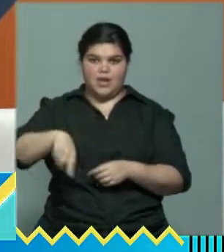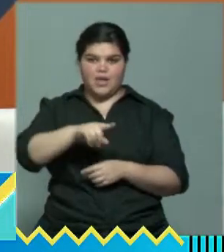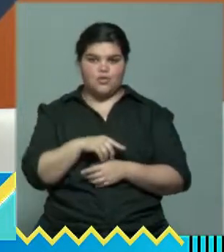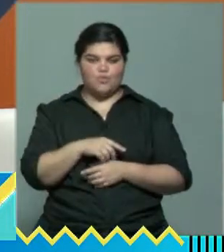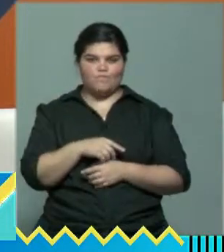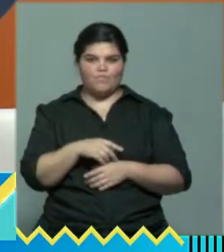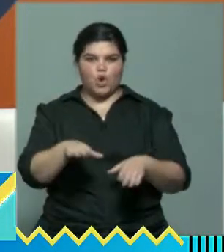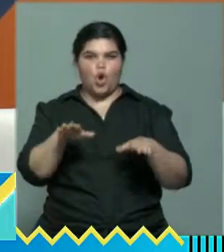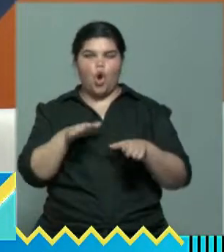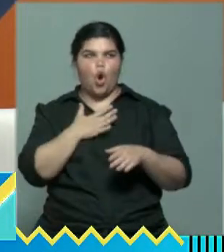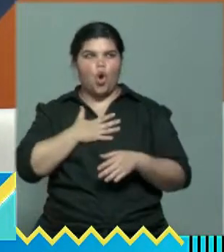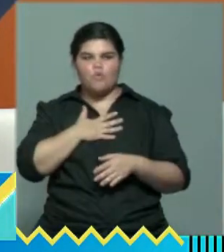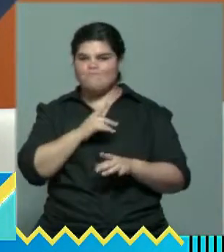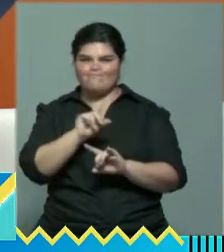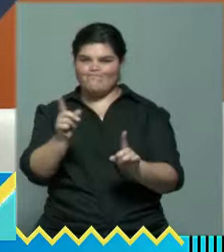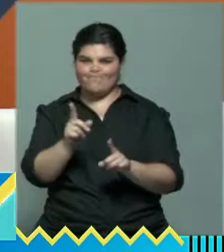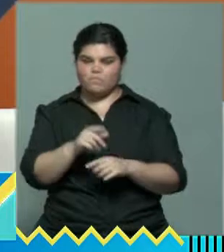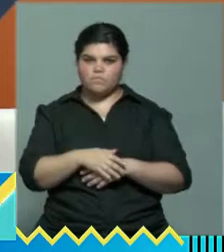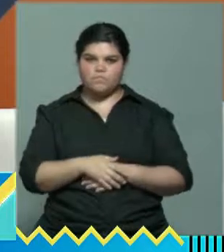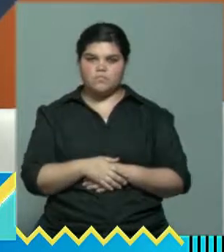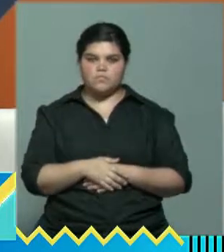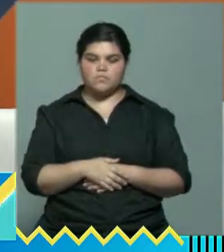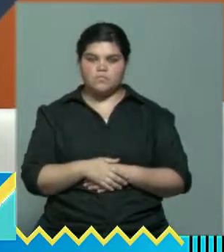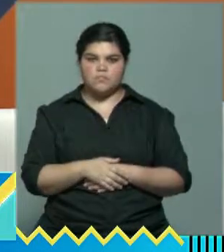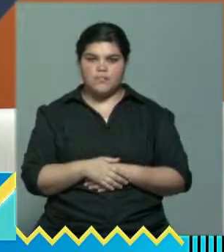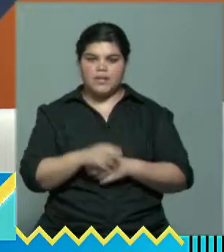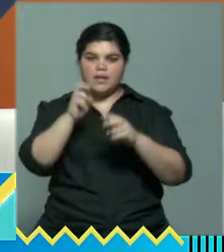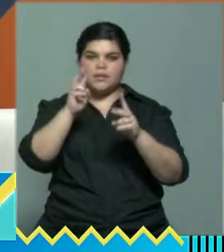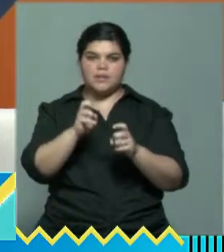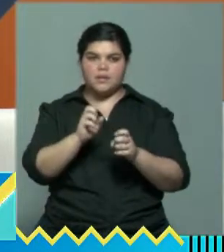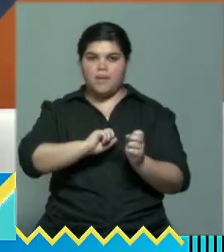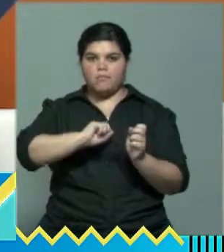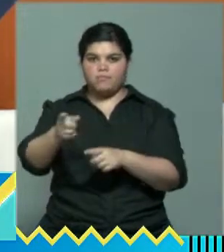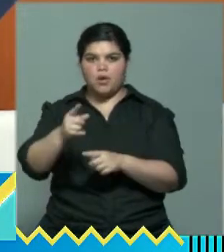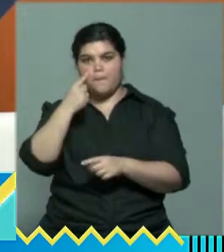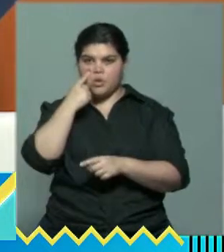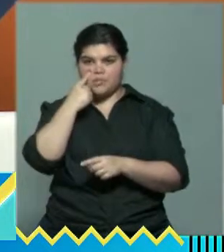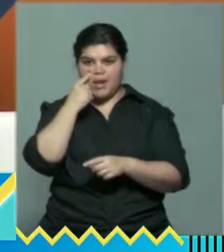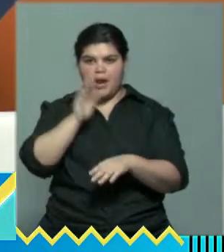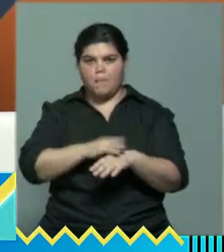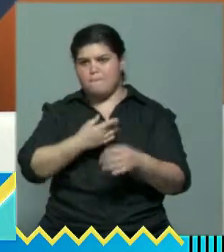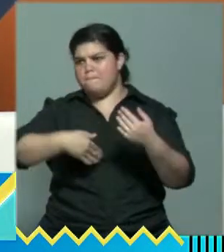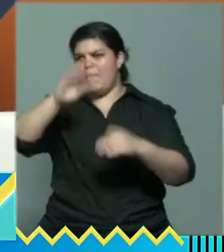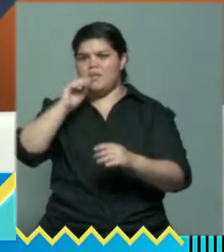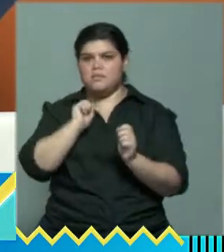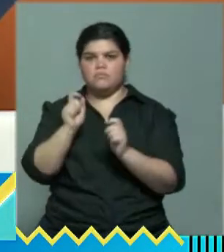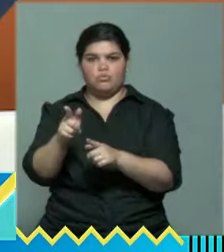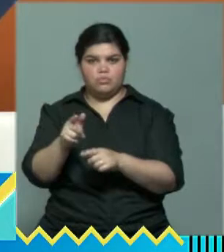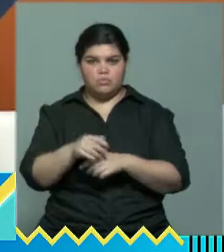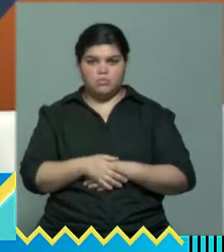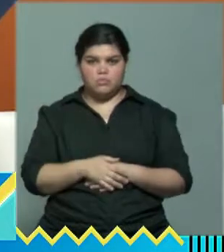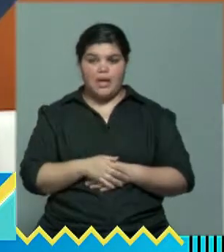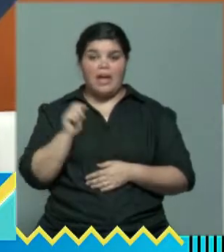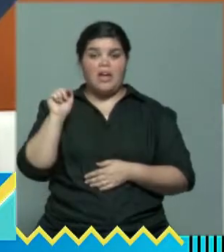conformes con la modificación que se ha hecho, trasladándoles más responsabilidad a los municipios. Más allá